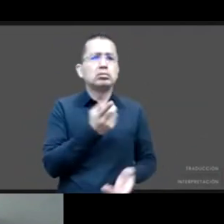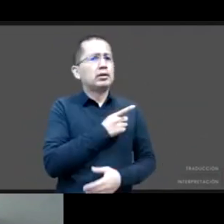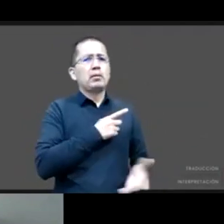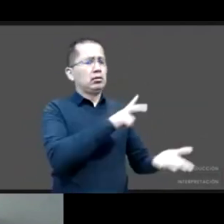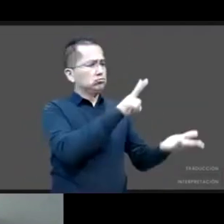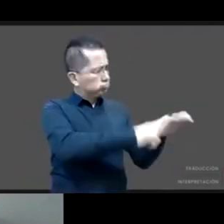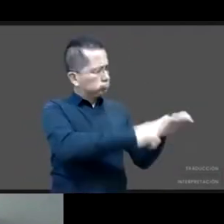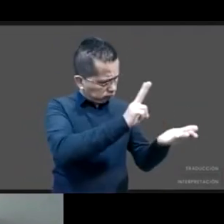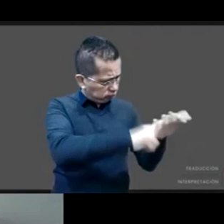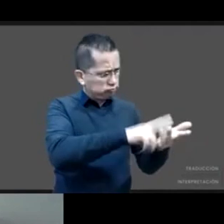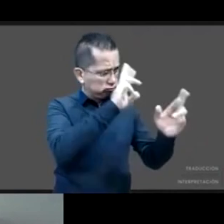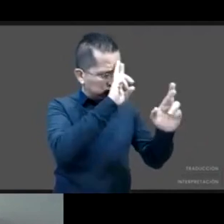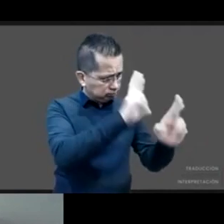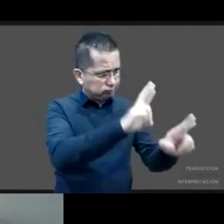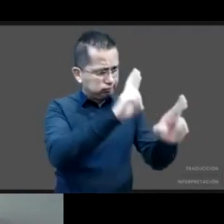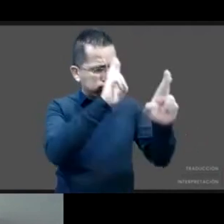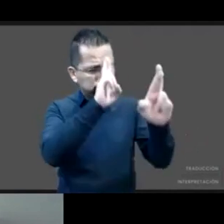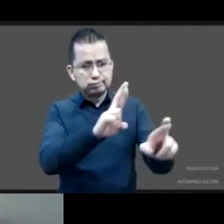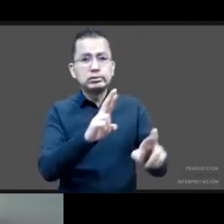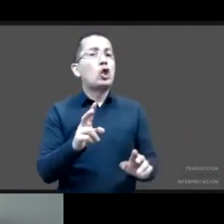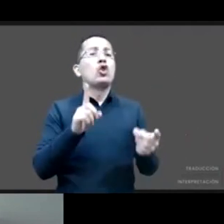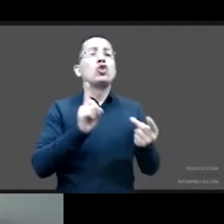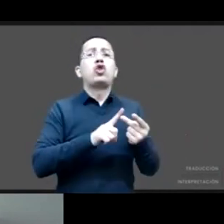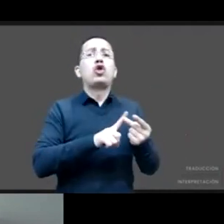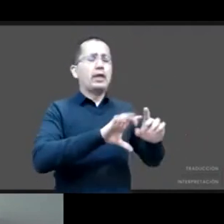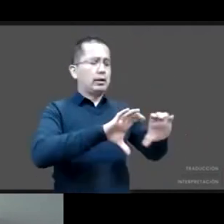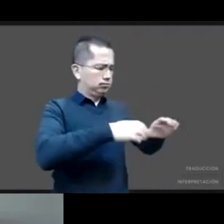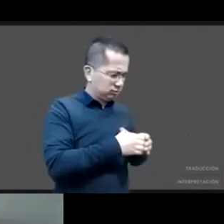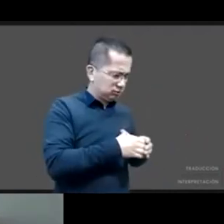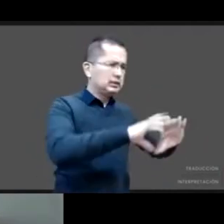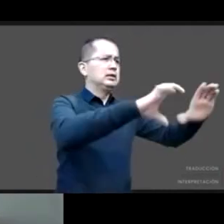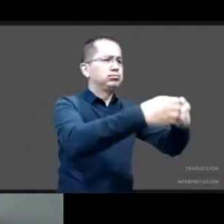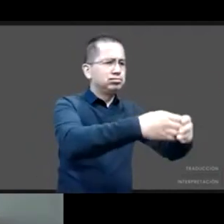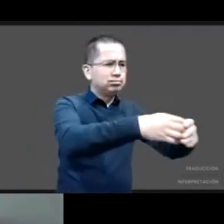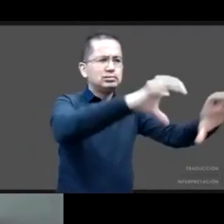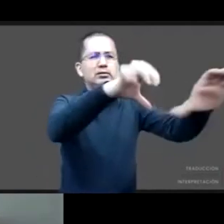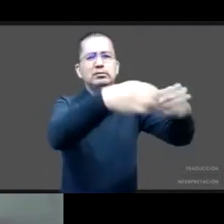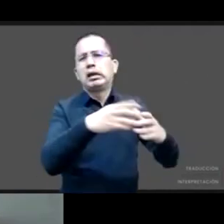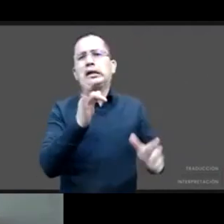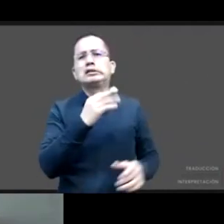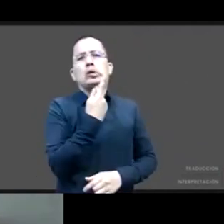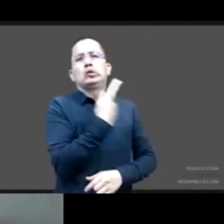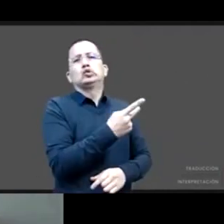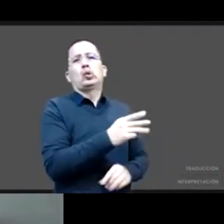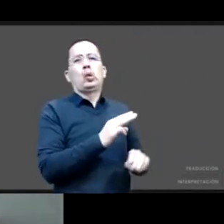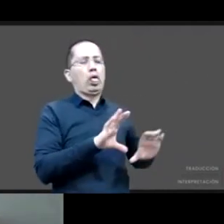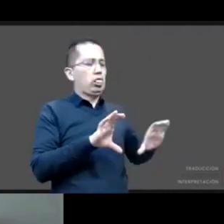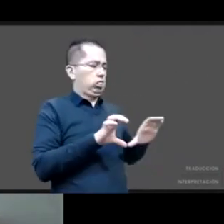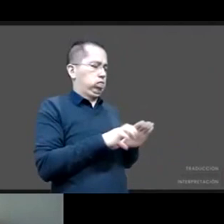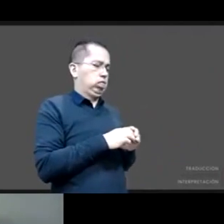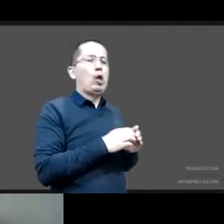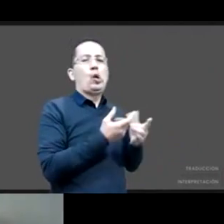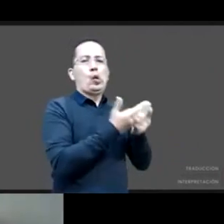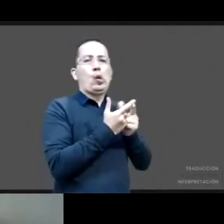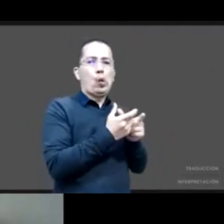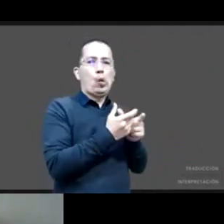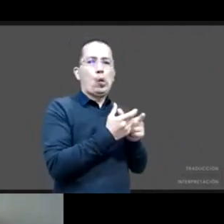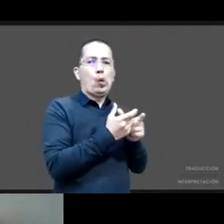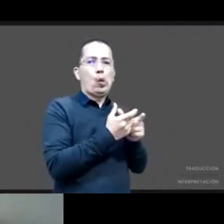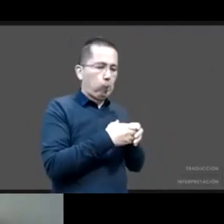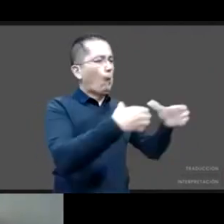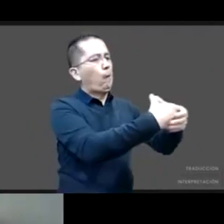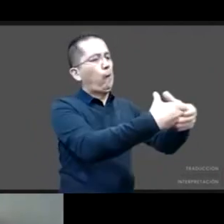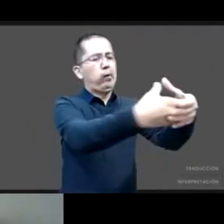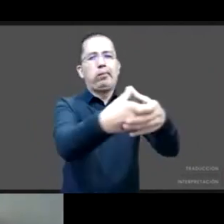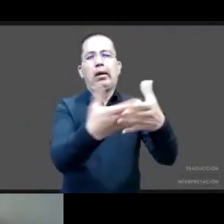llamen colectivos ya el término banda ya es muy viejo pero colectivos juveniles agrupaciones como se llamen